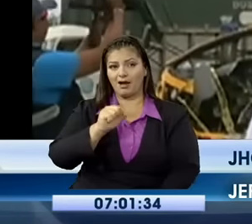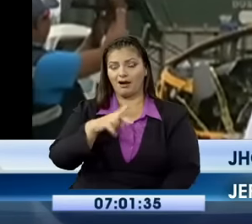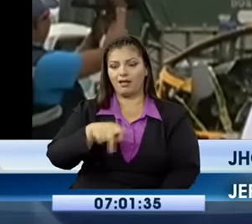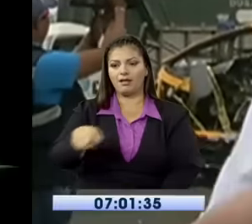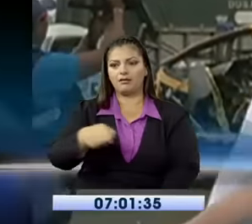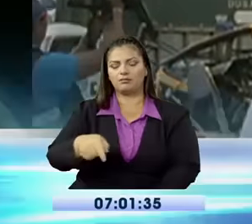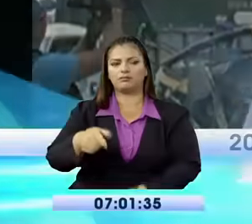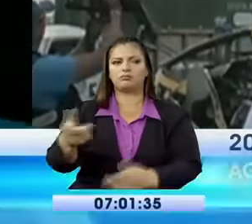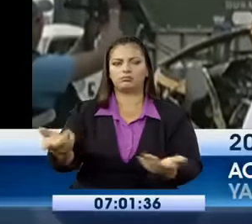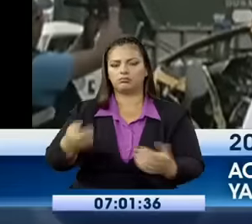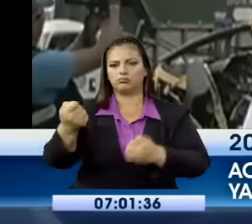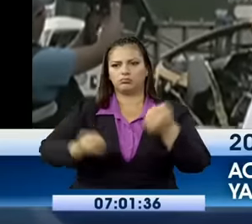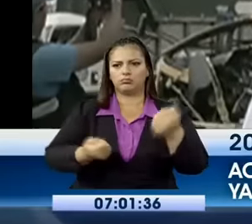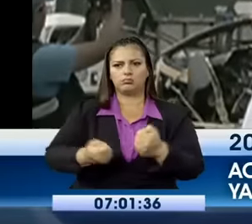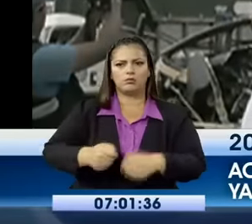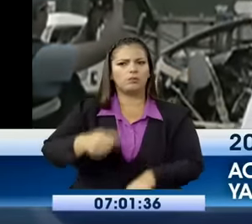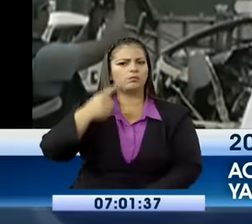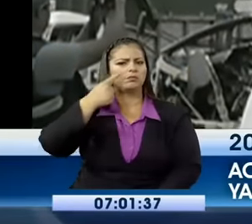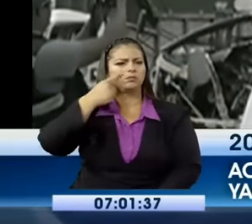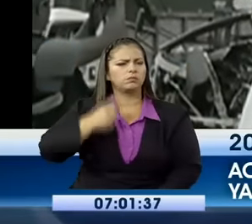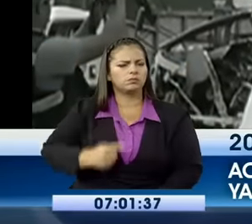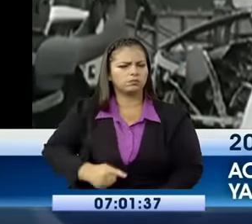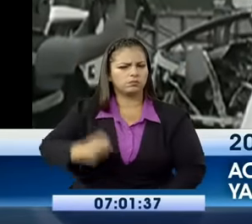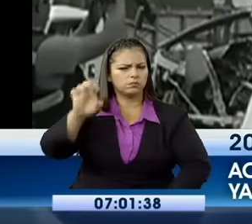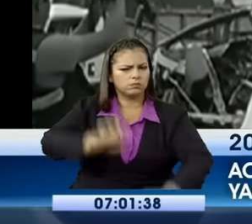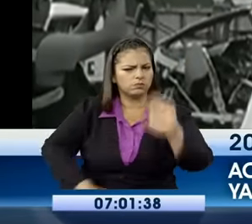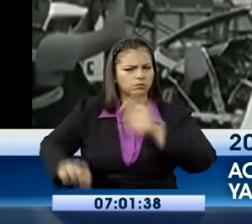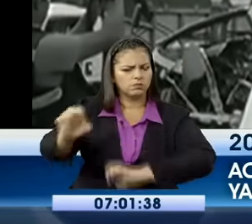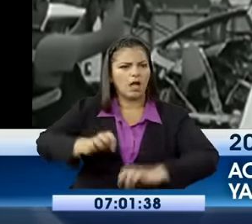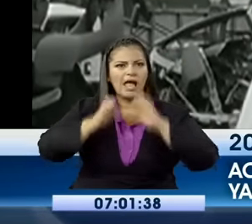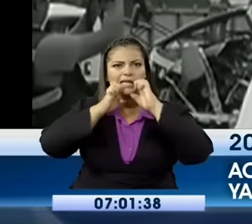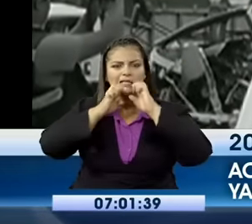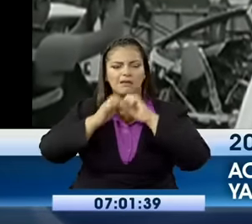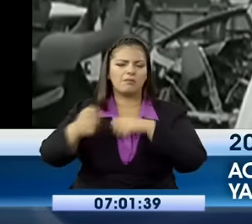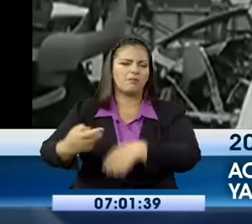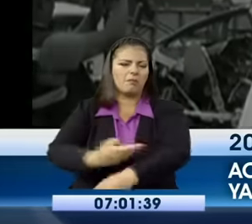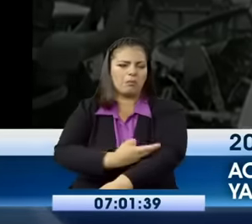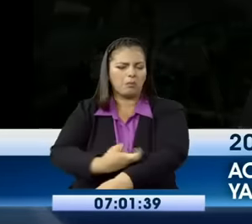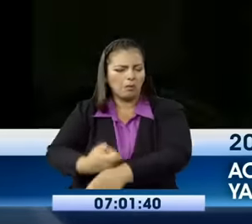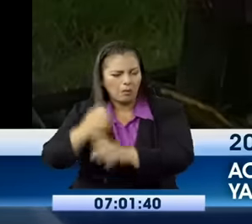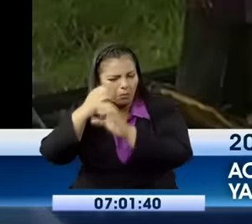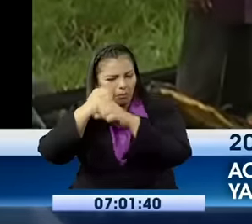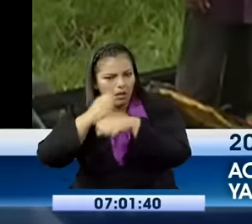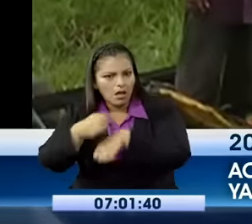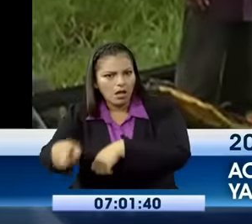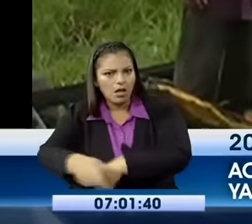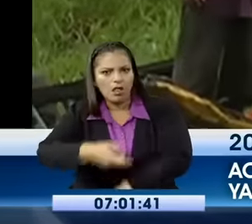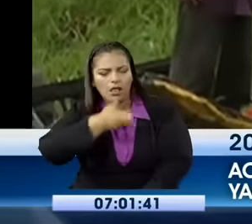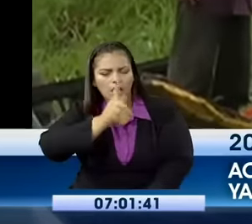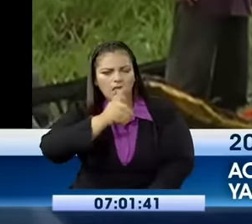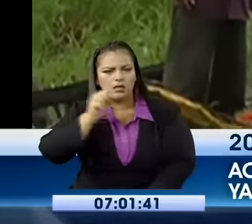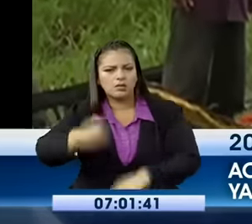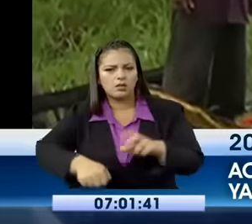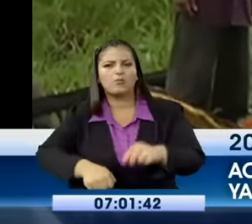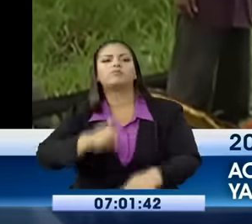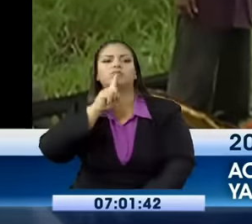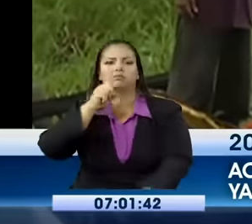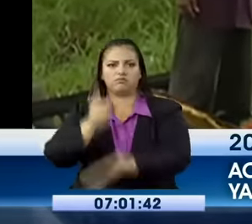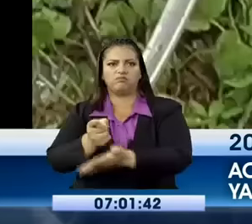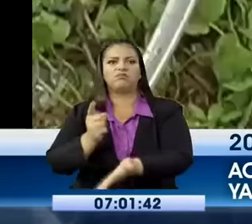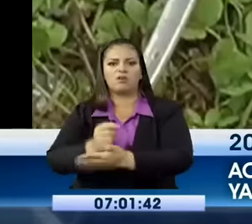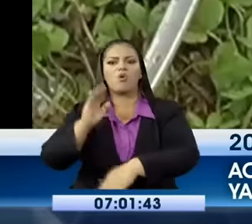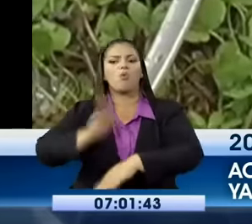positivo 2.2 la persona responsablemente borracho estaba conduciendo poco a poco los restos de los tres